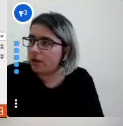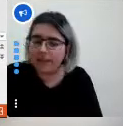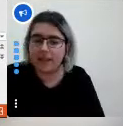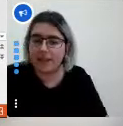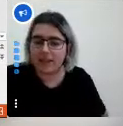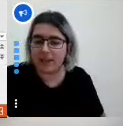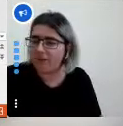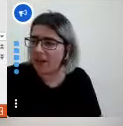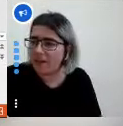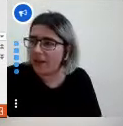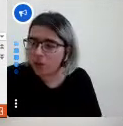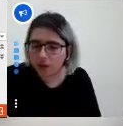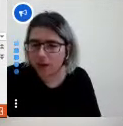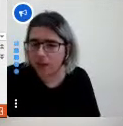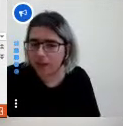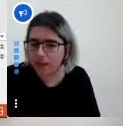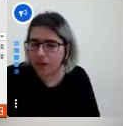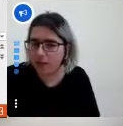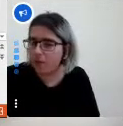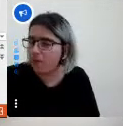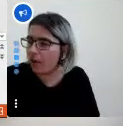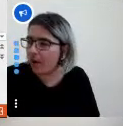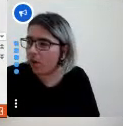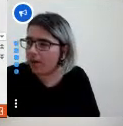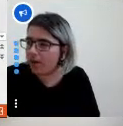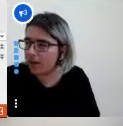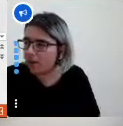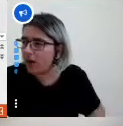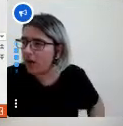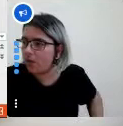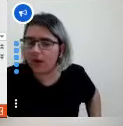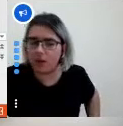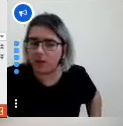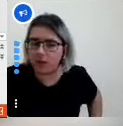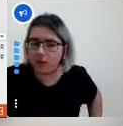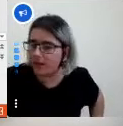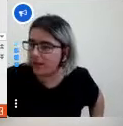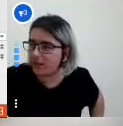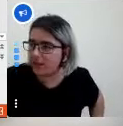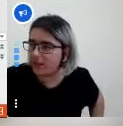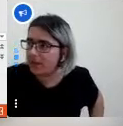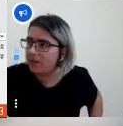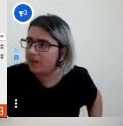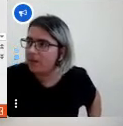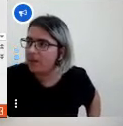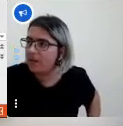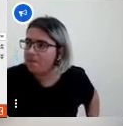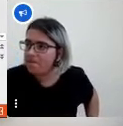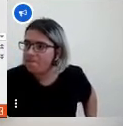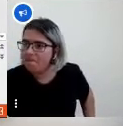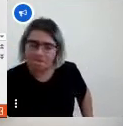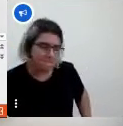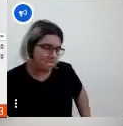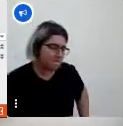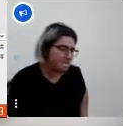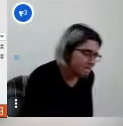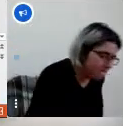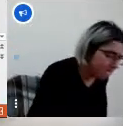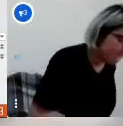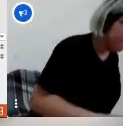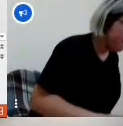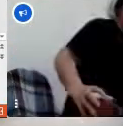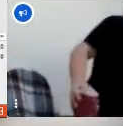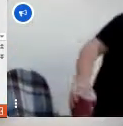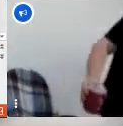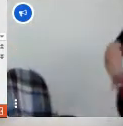Que soy la intérprete. Darme un segundín que voy a por un poco de agua, ¿vale? Que llevo ya 1 hora y tengo la garganta sequísima. Vale, yo también aprovecho